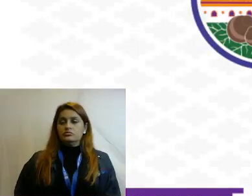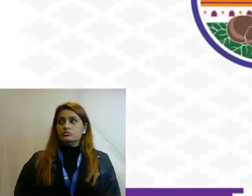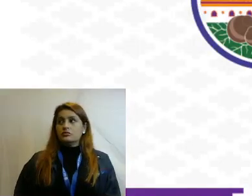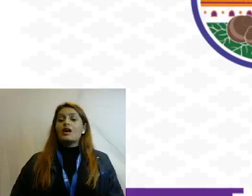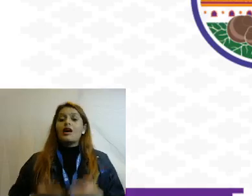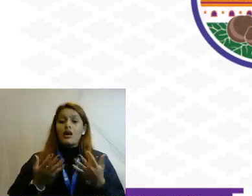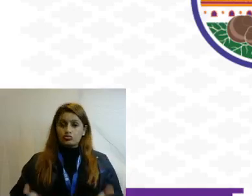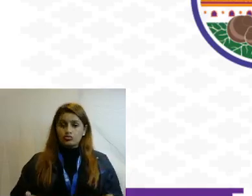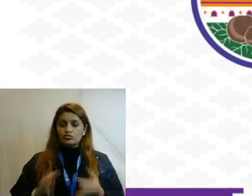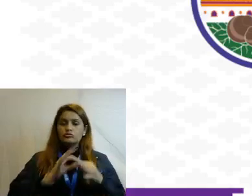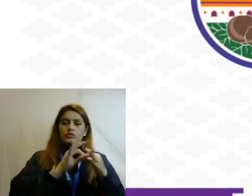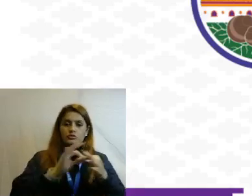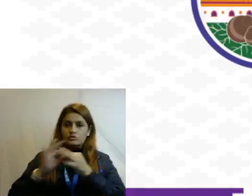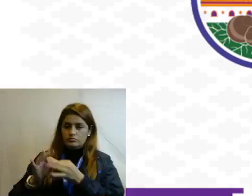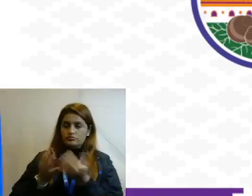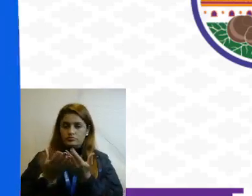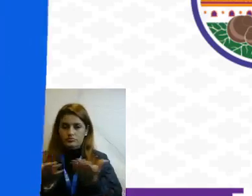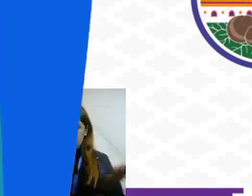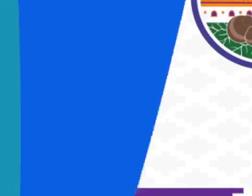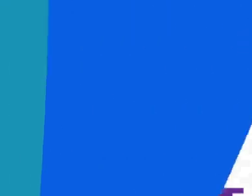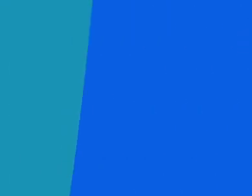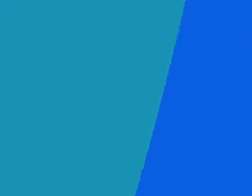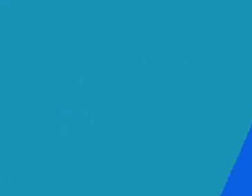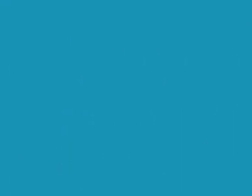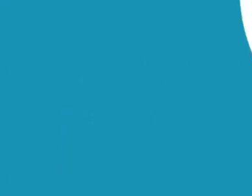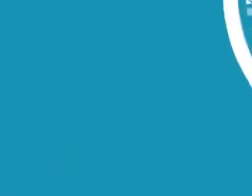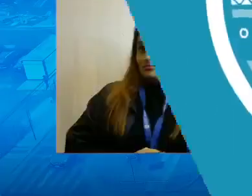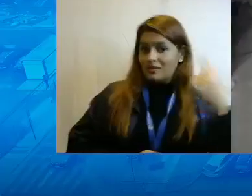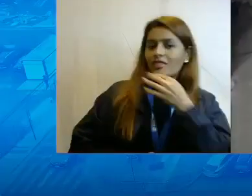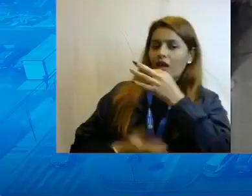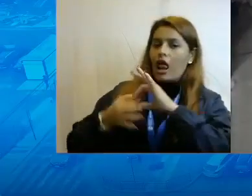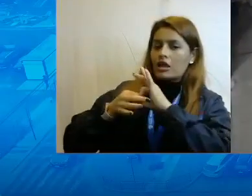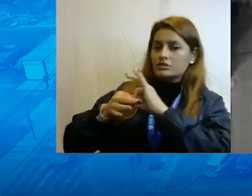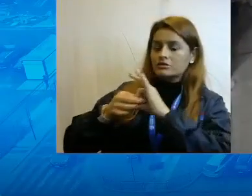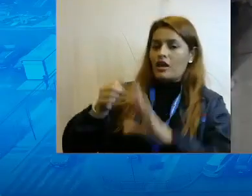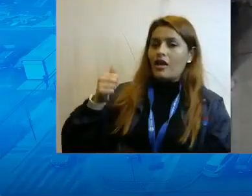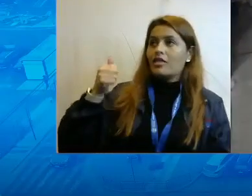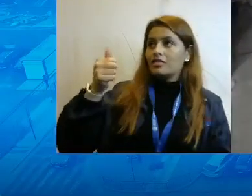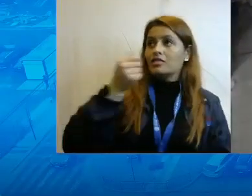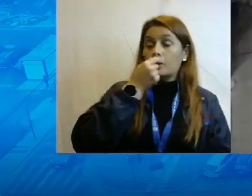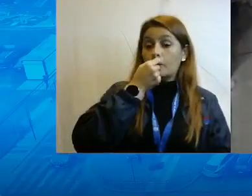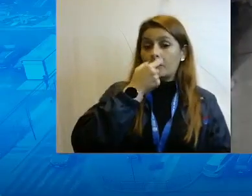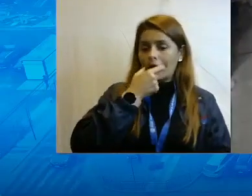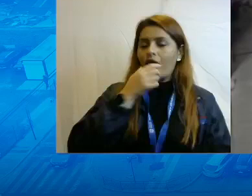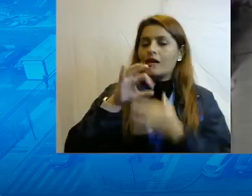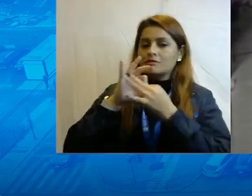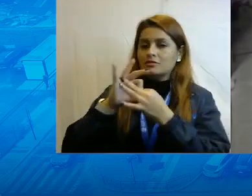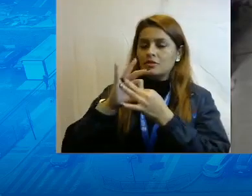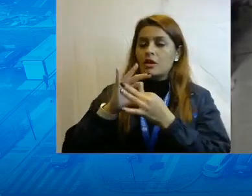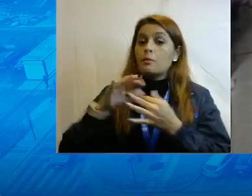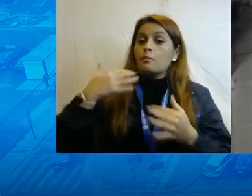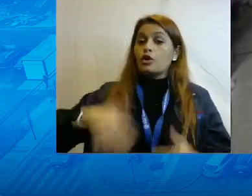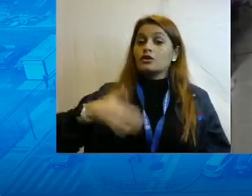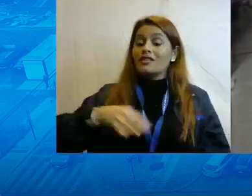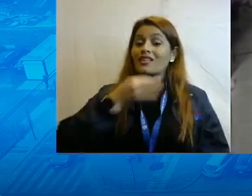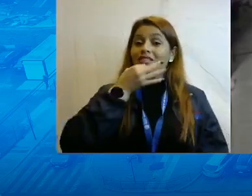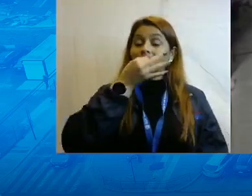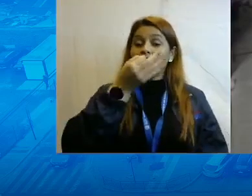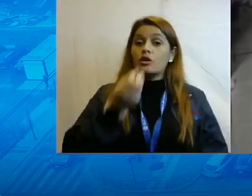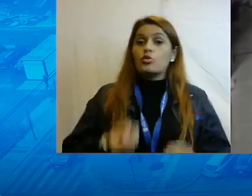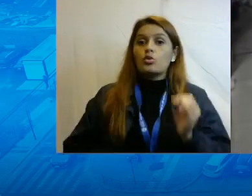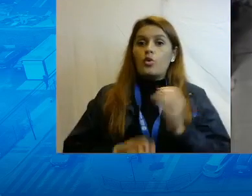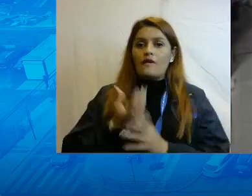Eso, alcaldesa y consejo. Gracias, director. Importante destacar y mencionar nuevamente